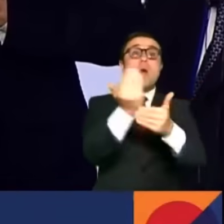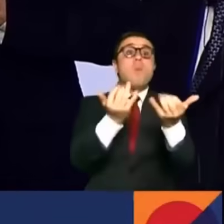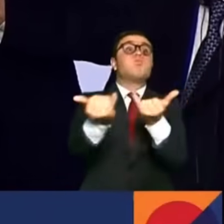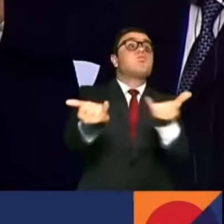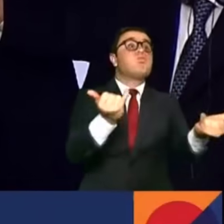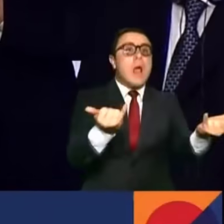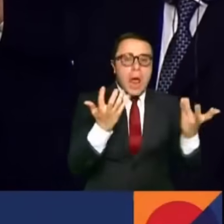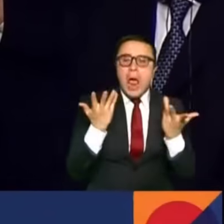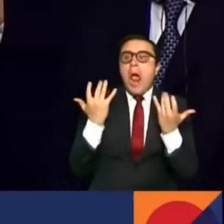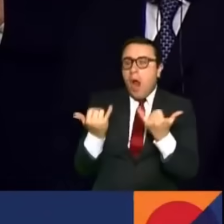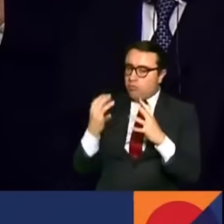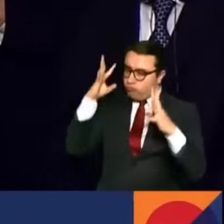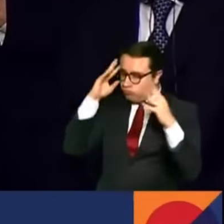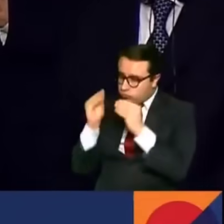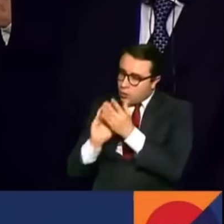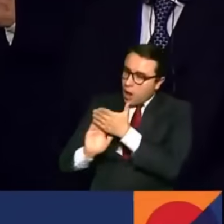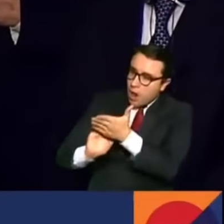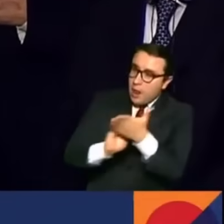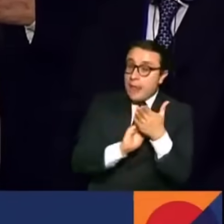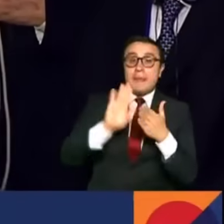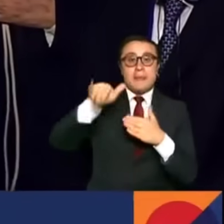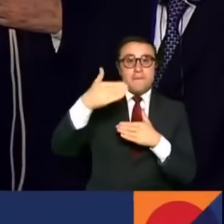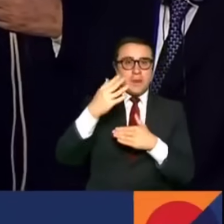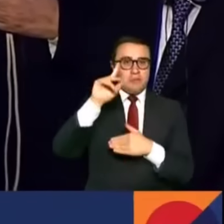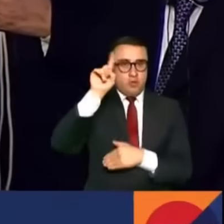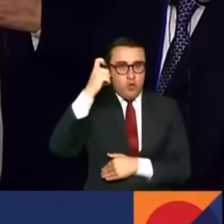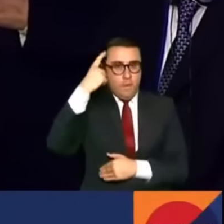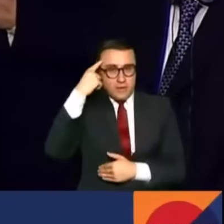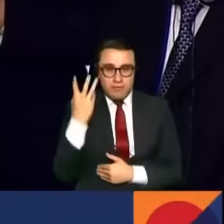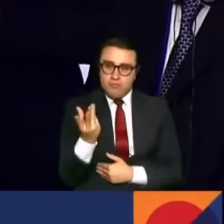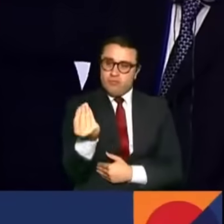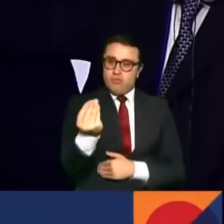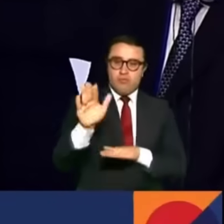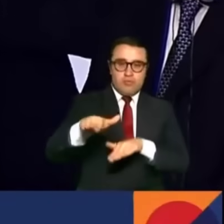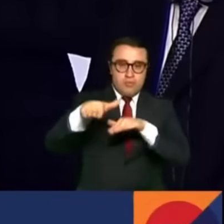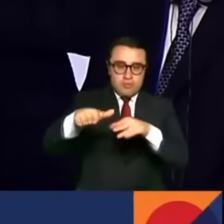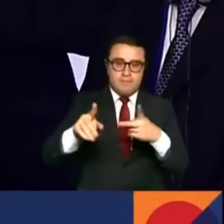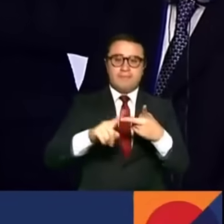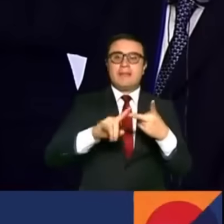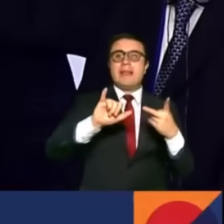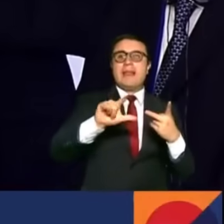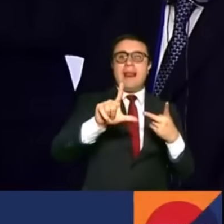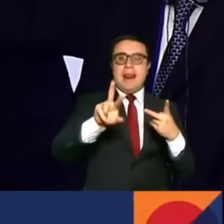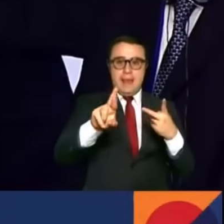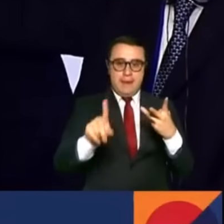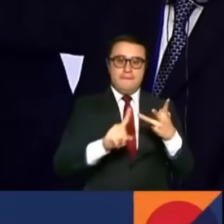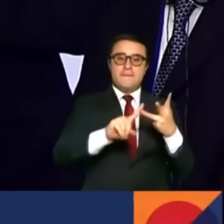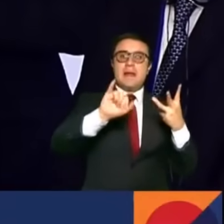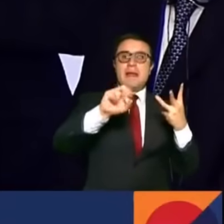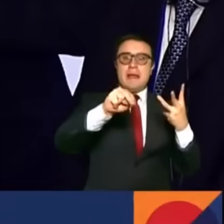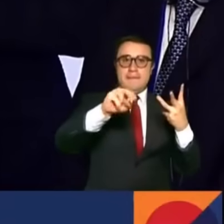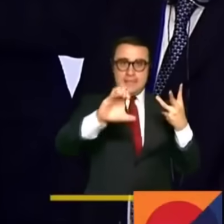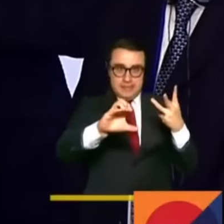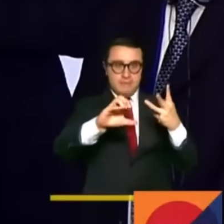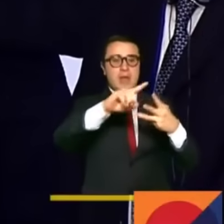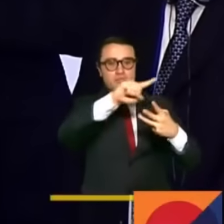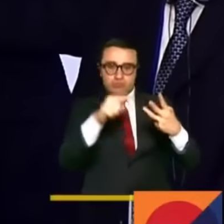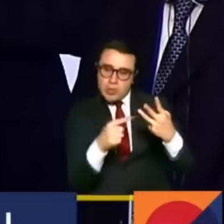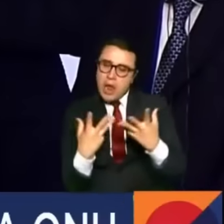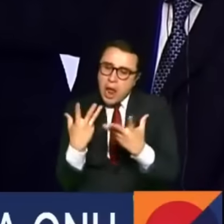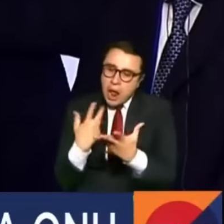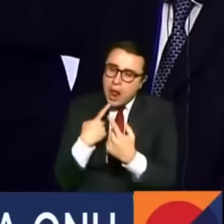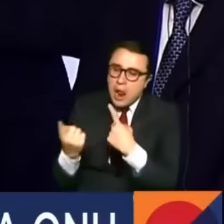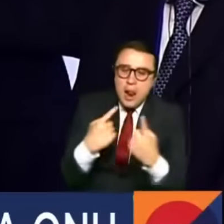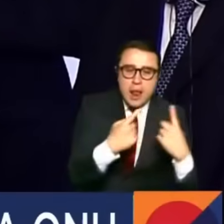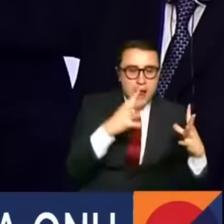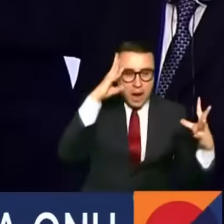estaremos reuniendo con los negociadores del gobierno, con el ILN y el EMC, para tener un mayor